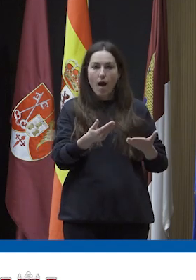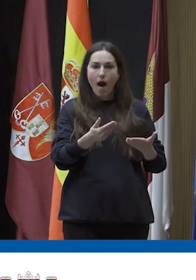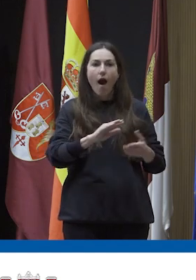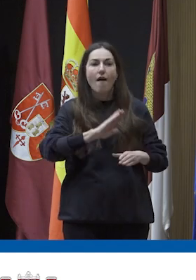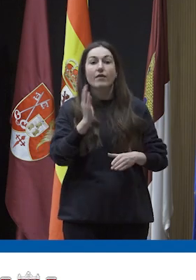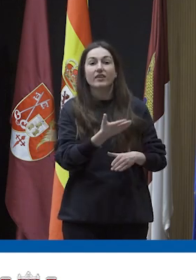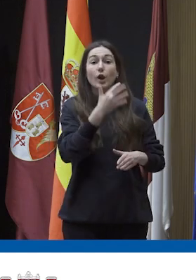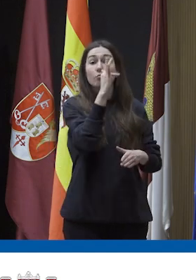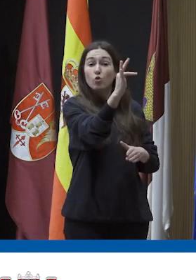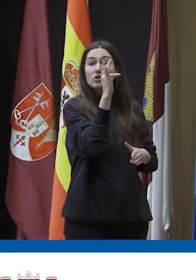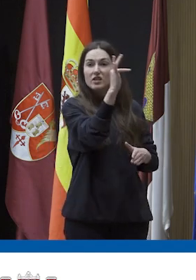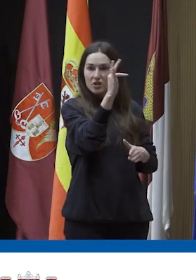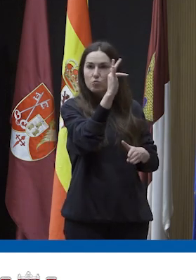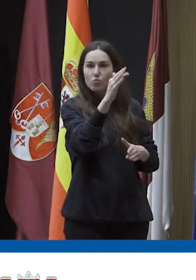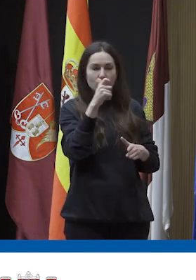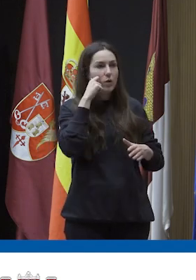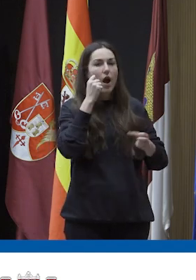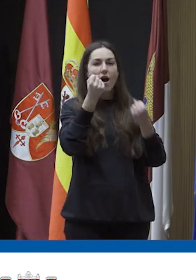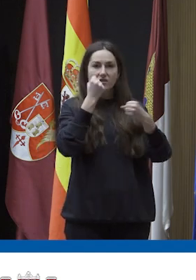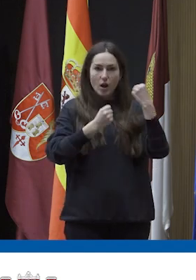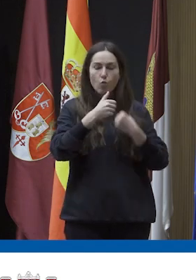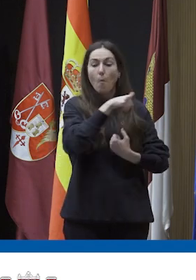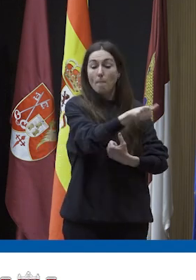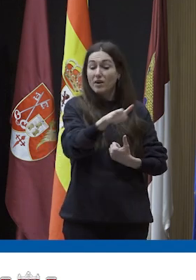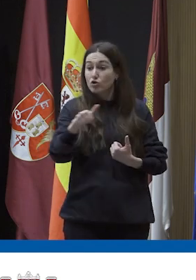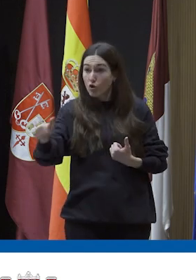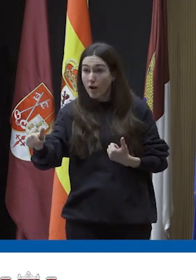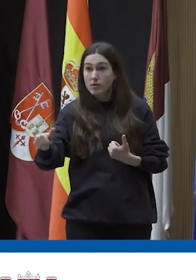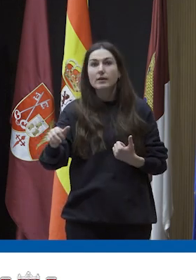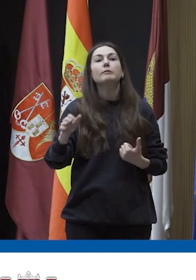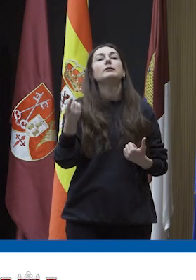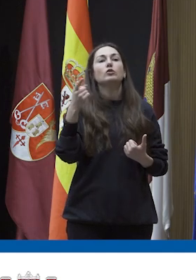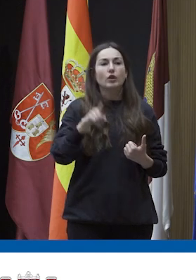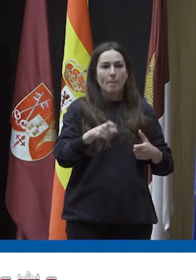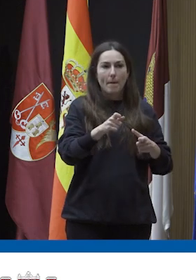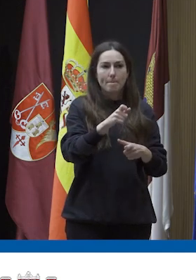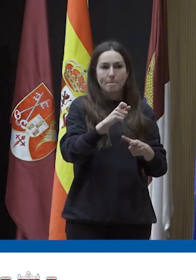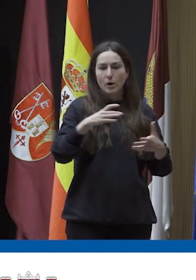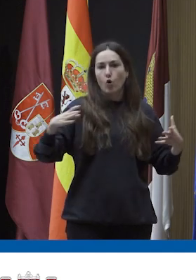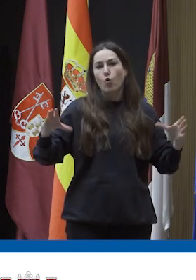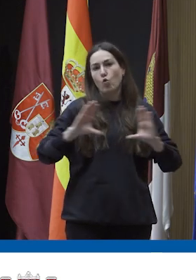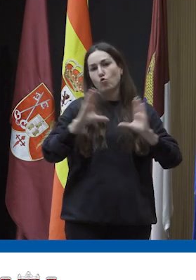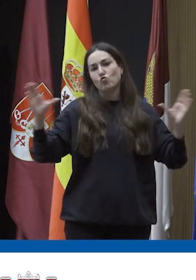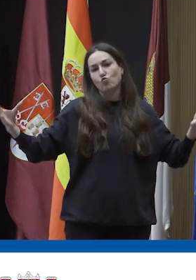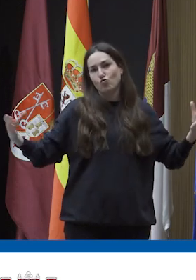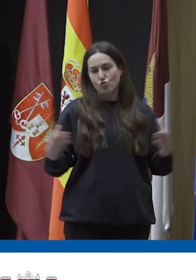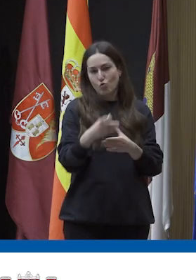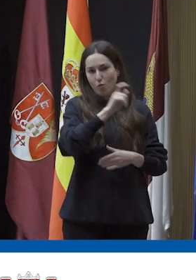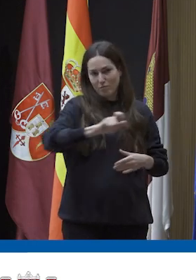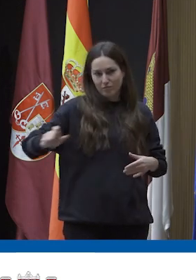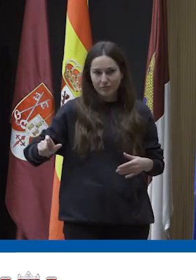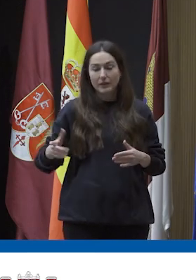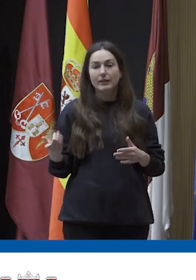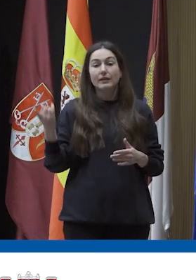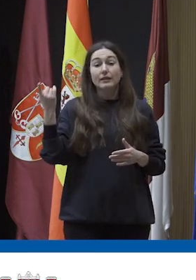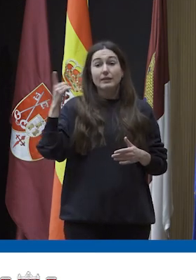beneficioso en términos de salud, tanto a nivel individual como también a nivel poblacional. Nos hablará también del origen